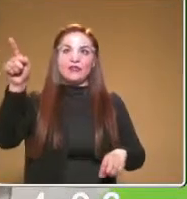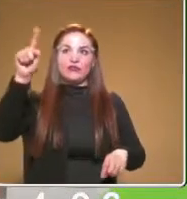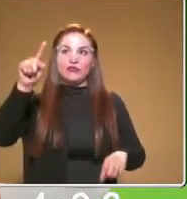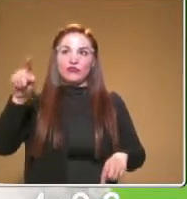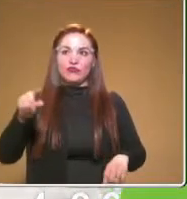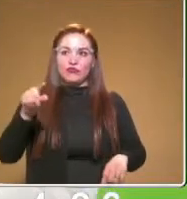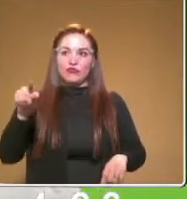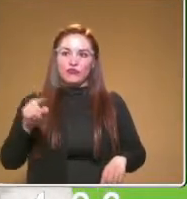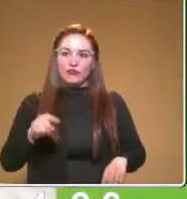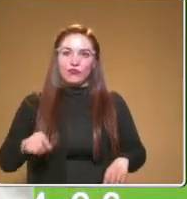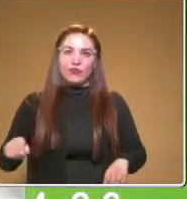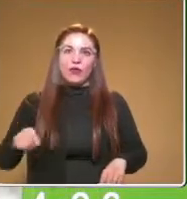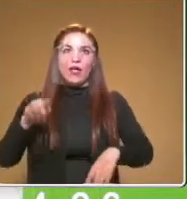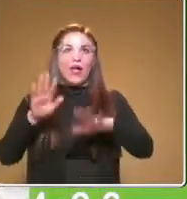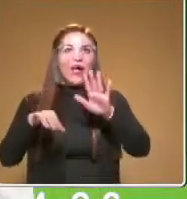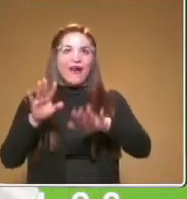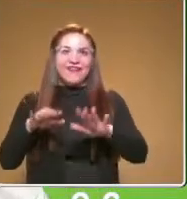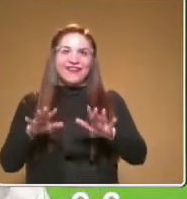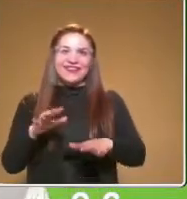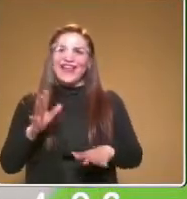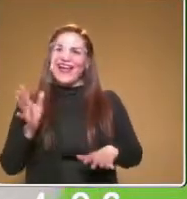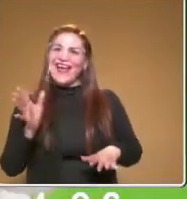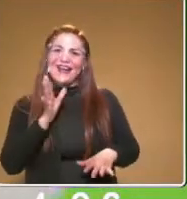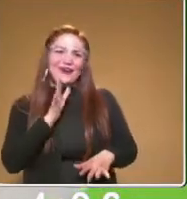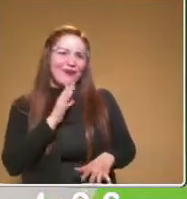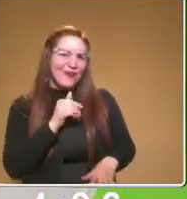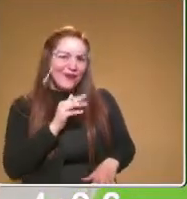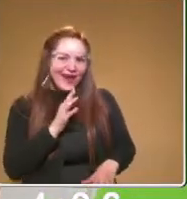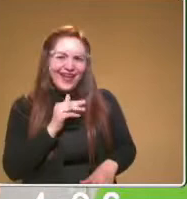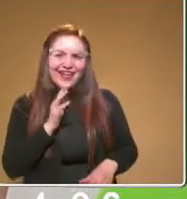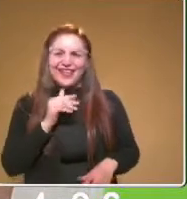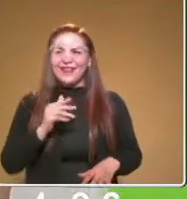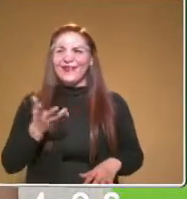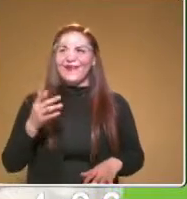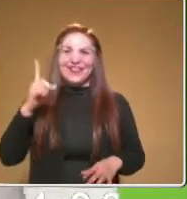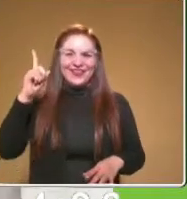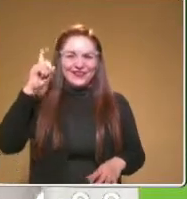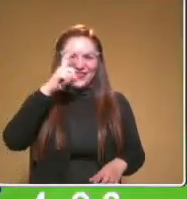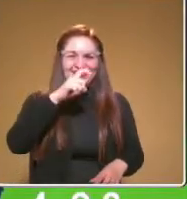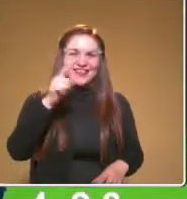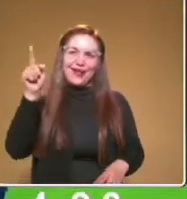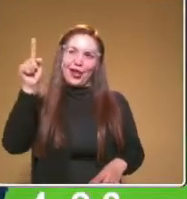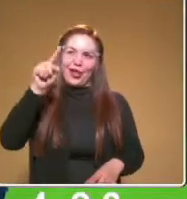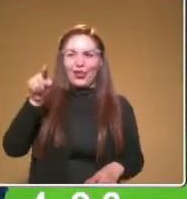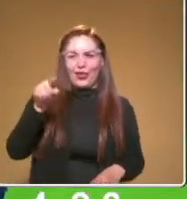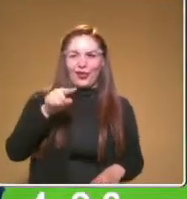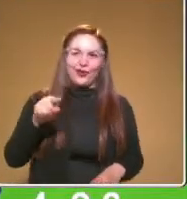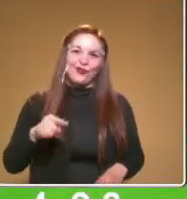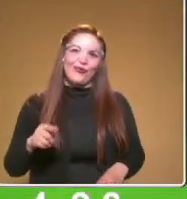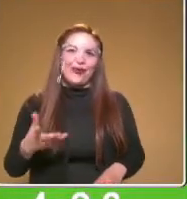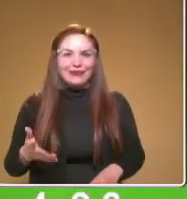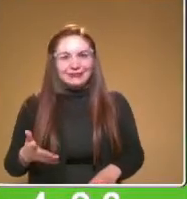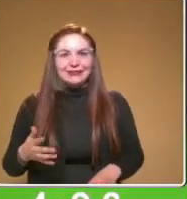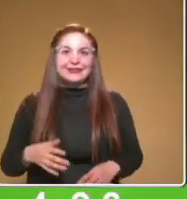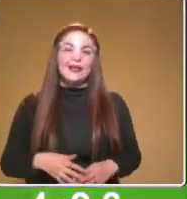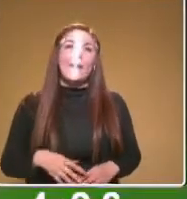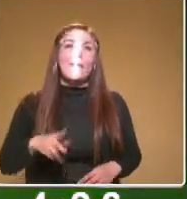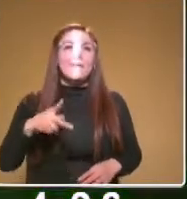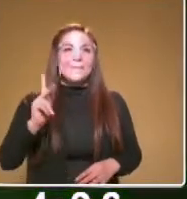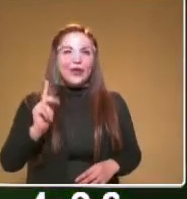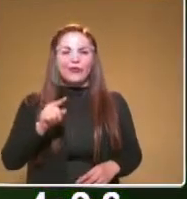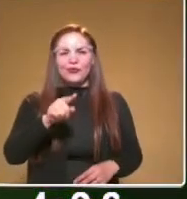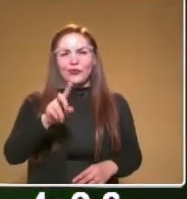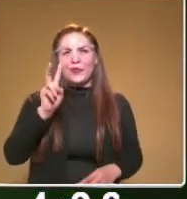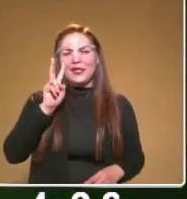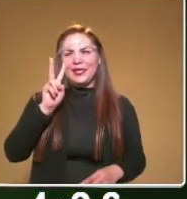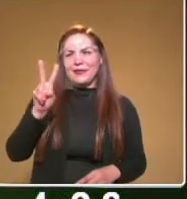dolor de cabeza porque dicen, es que no me queda tan derechito, ¿verdad? Así es. Y bueno, ¿por qué está? A lo mejor tú estás viendo esto y dices,